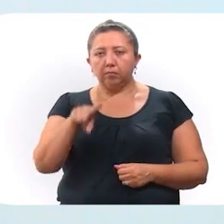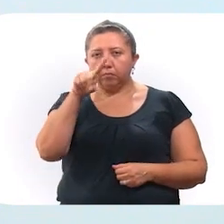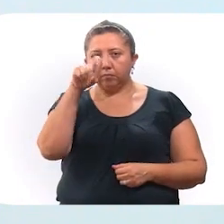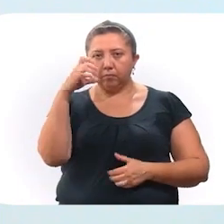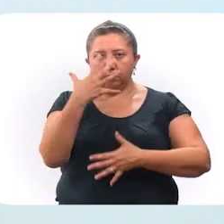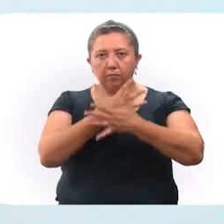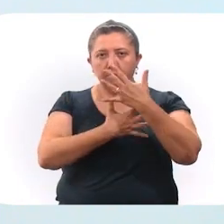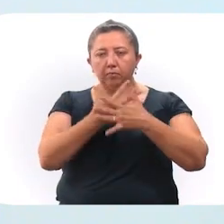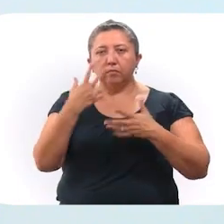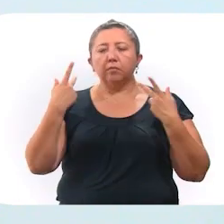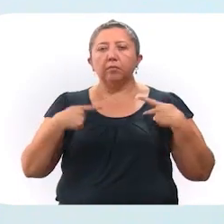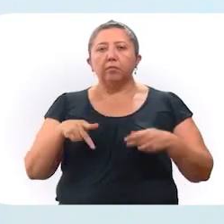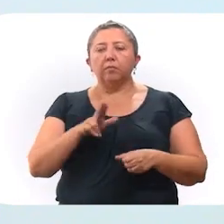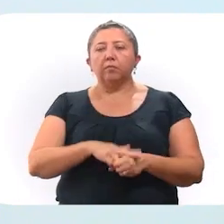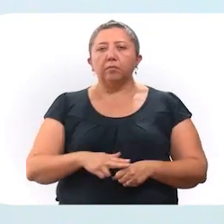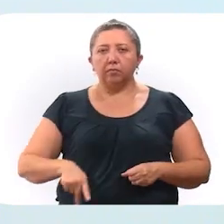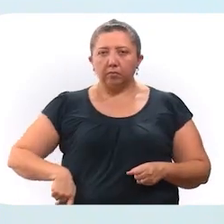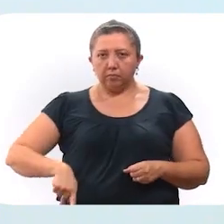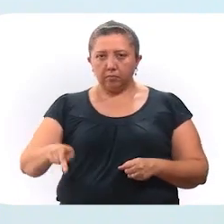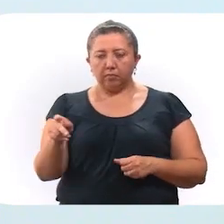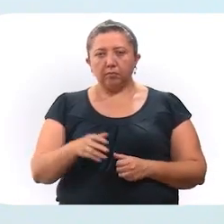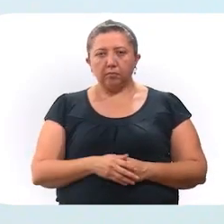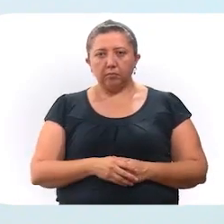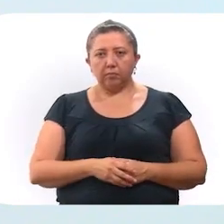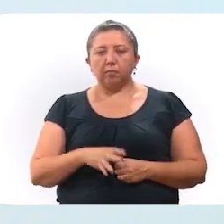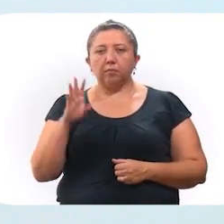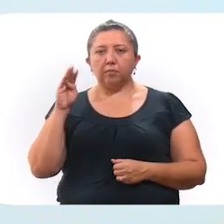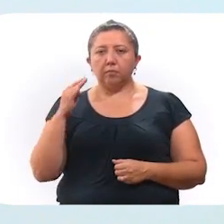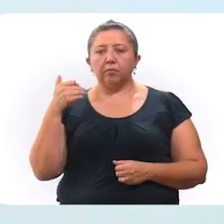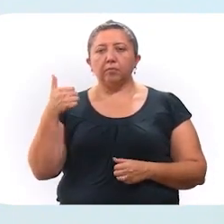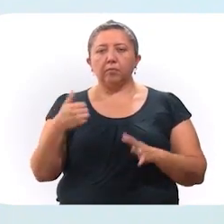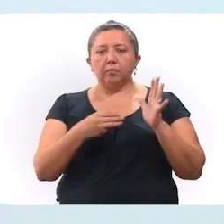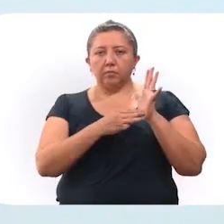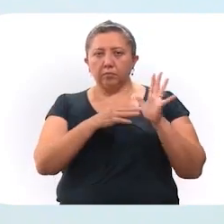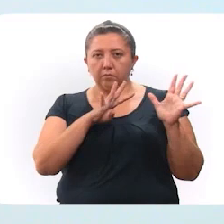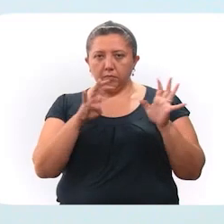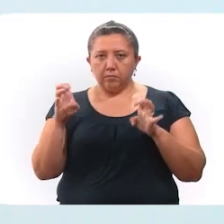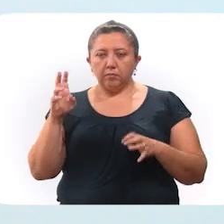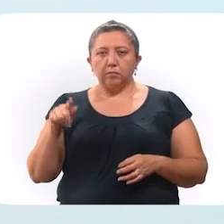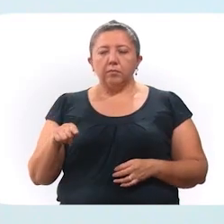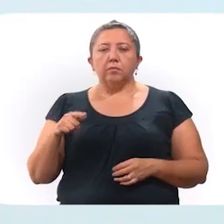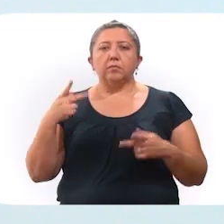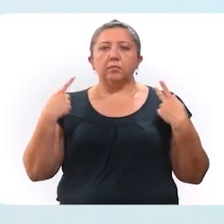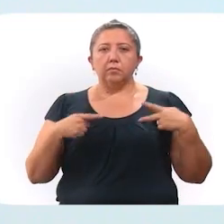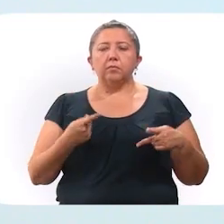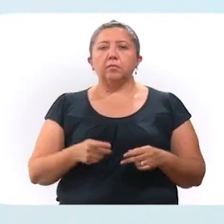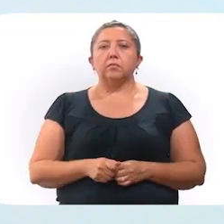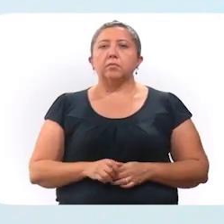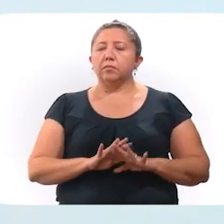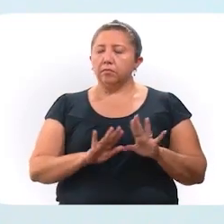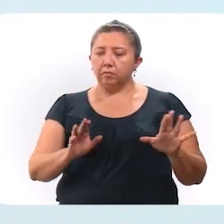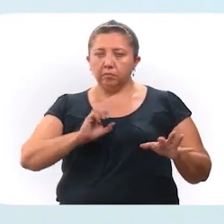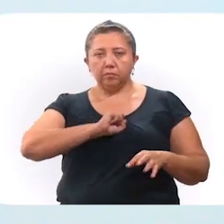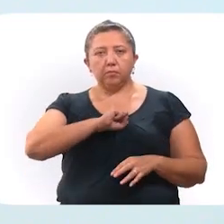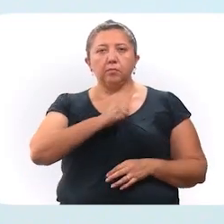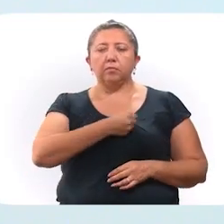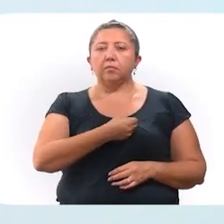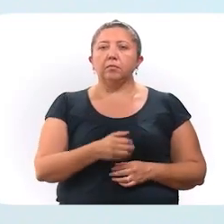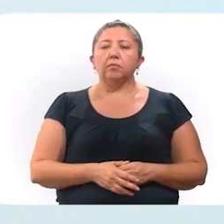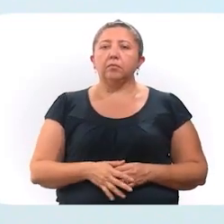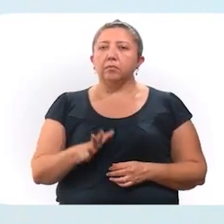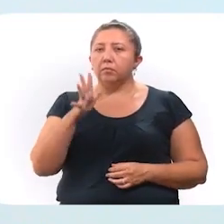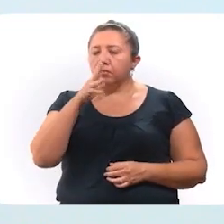115 pacientes en hospitales públicos. 96,970 pacientes ya se recuperaron.